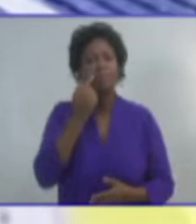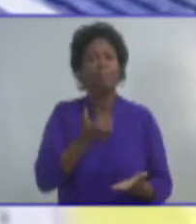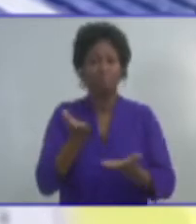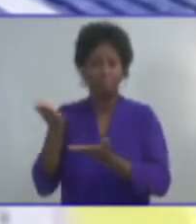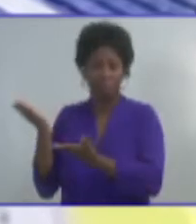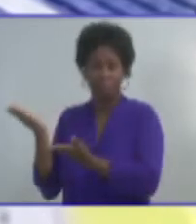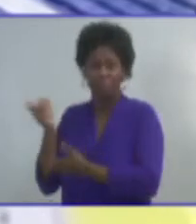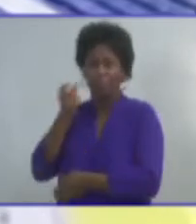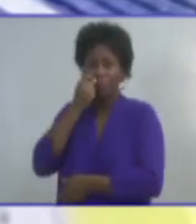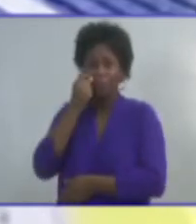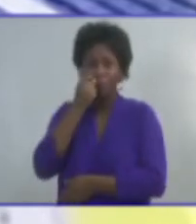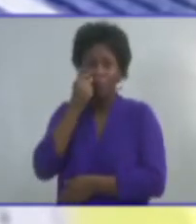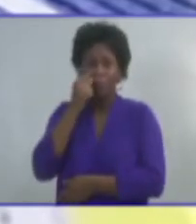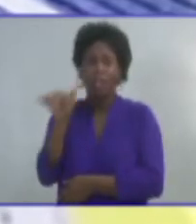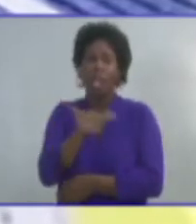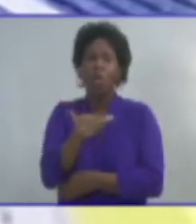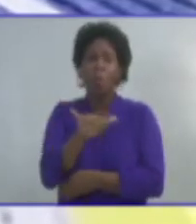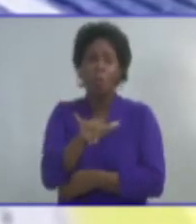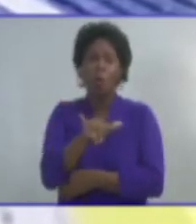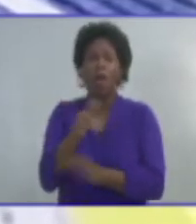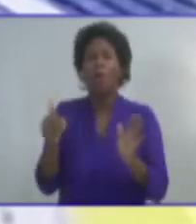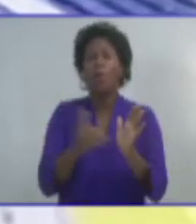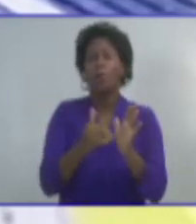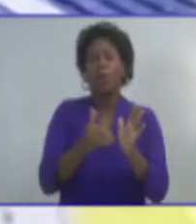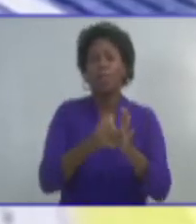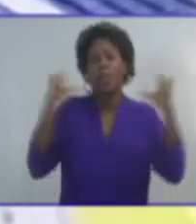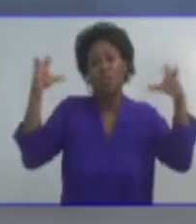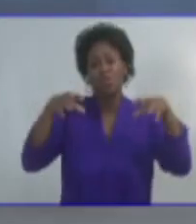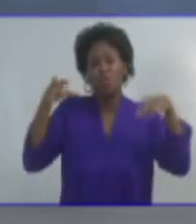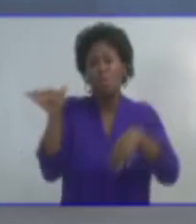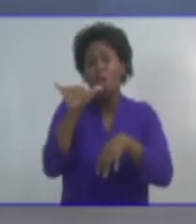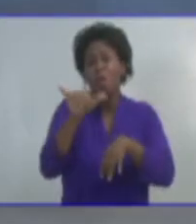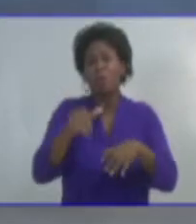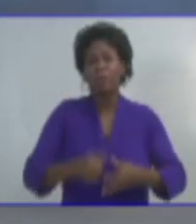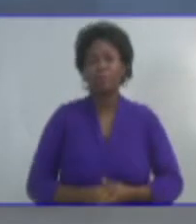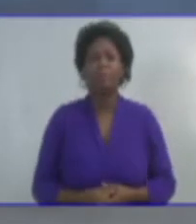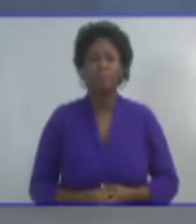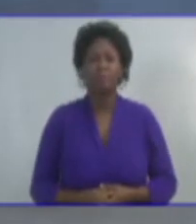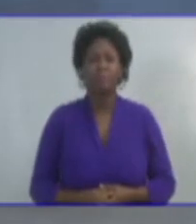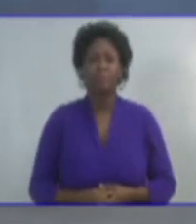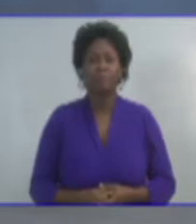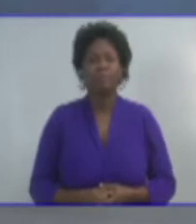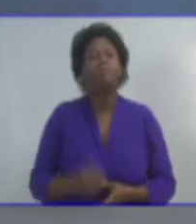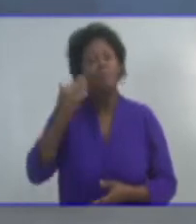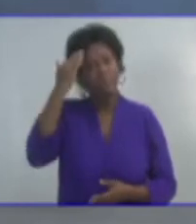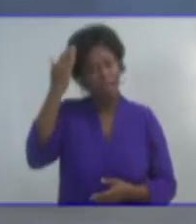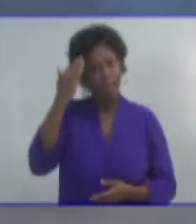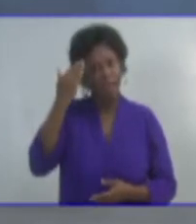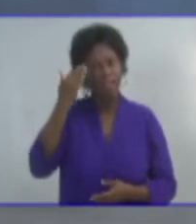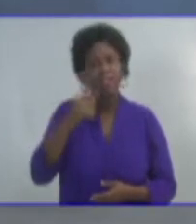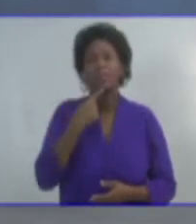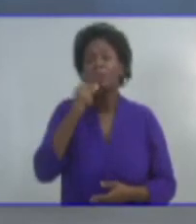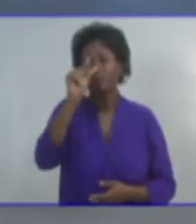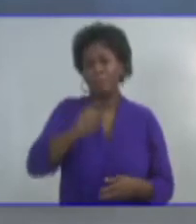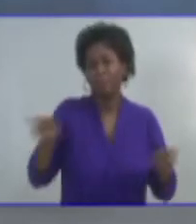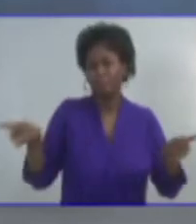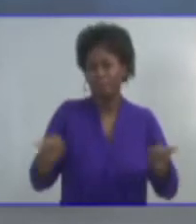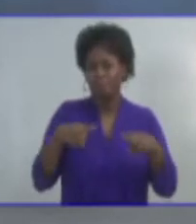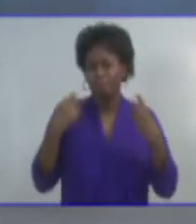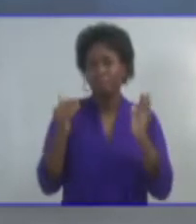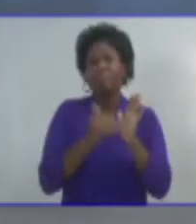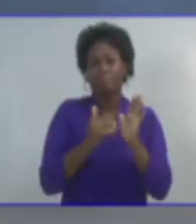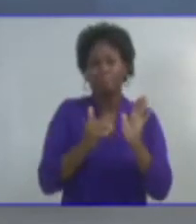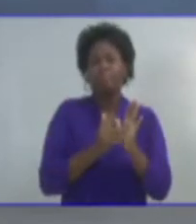la bienvenida también en esta tarde lluviosa. Muchísimas gracias, Cristian. Saludos y buenas tardes,